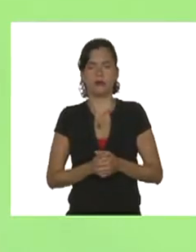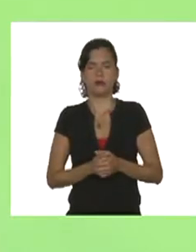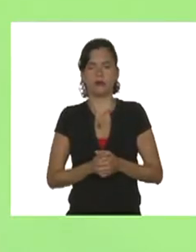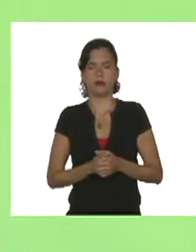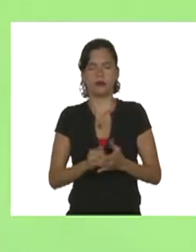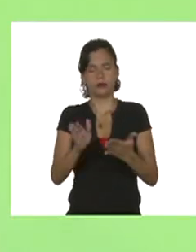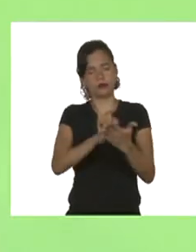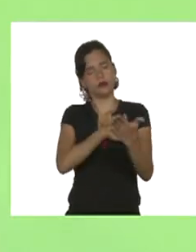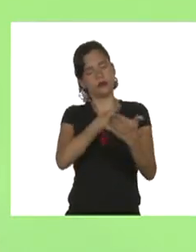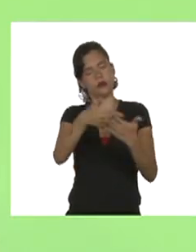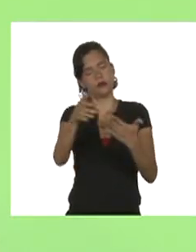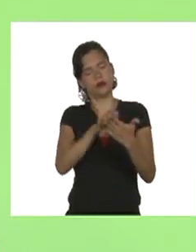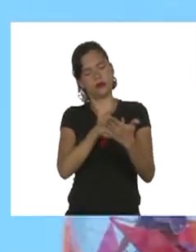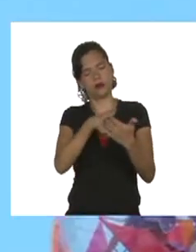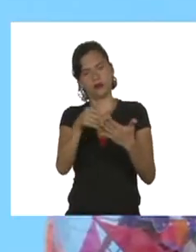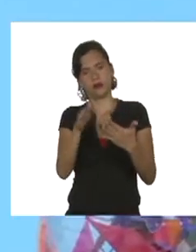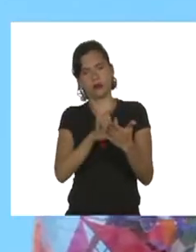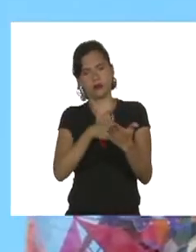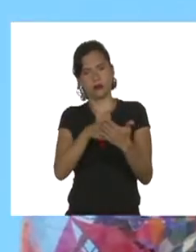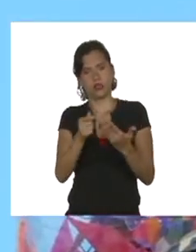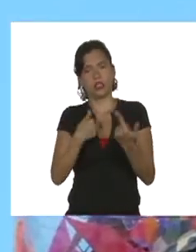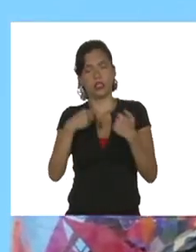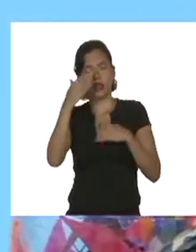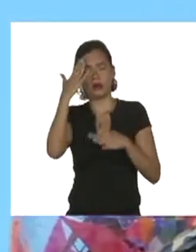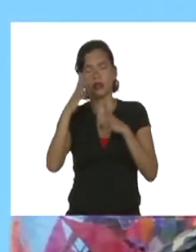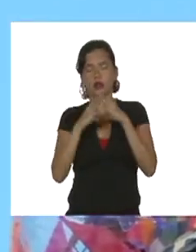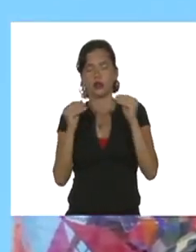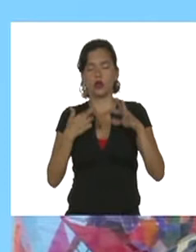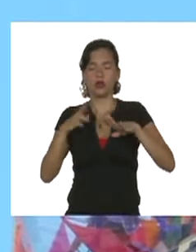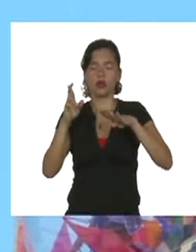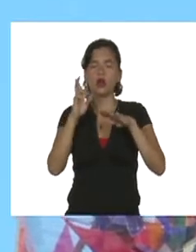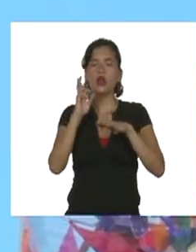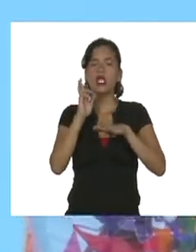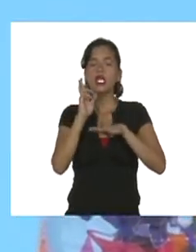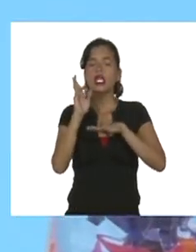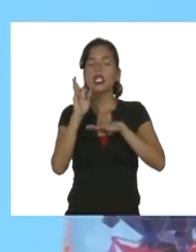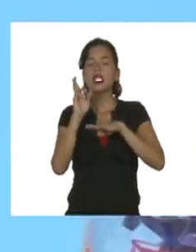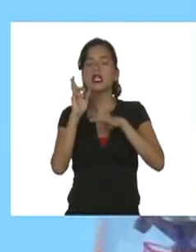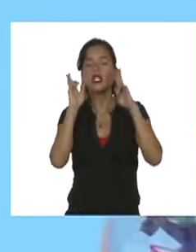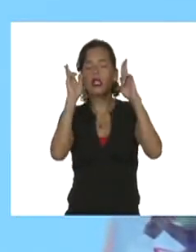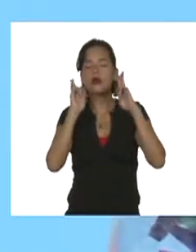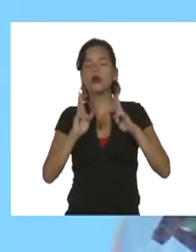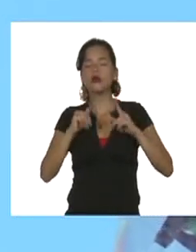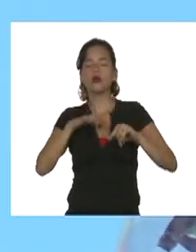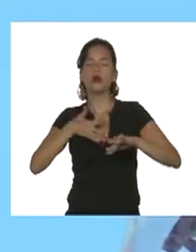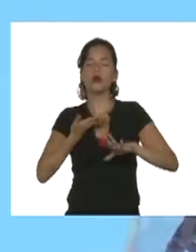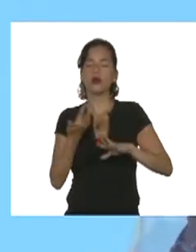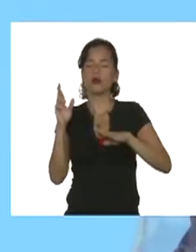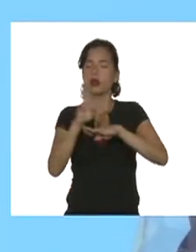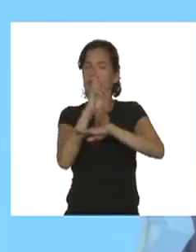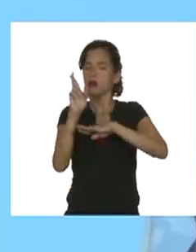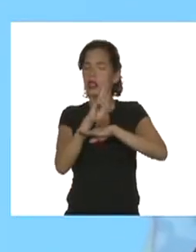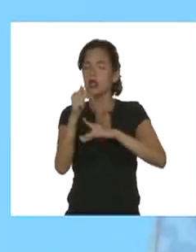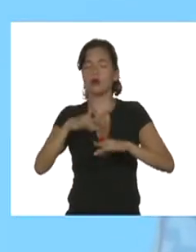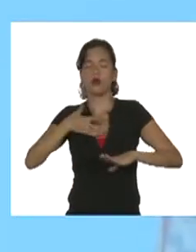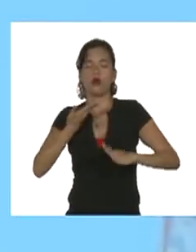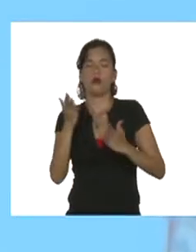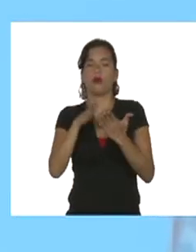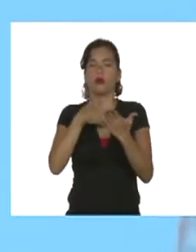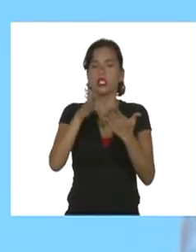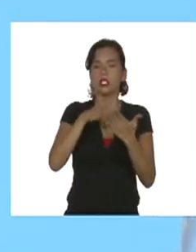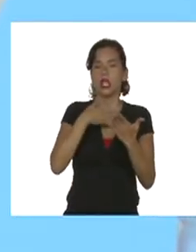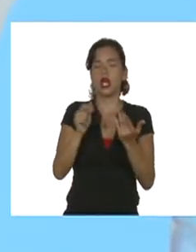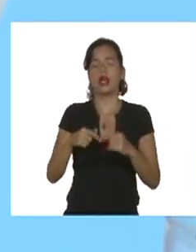y pintar, tomando en cuenta que todos estos recursos podemos reutilizarlos. Podemos